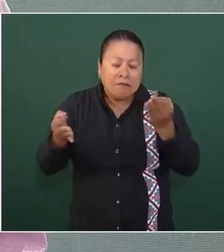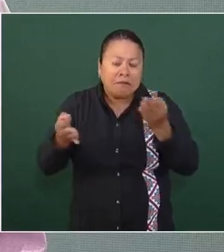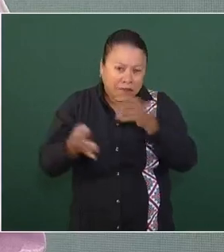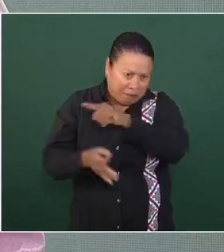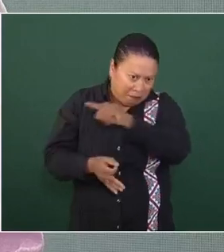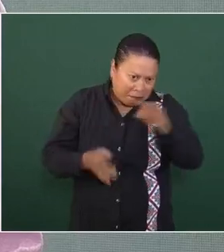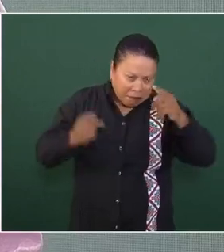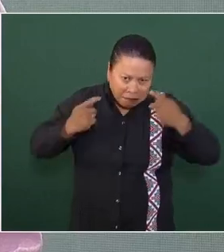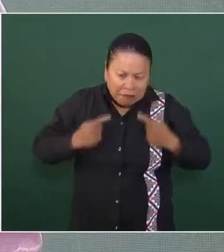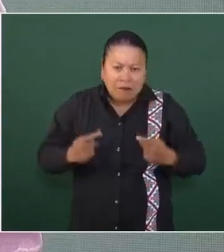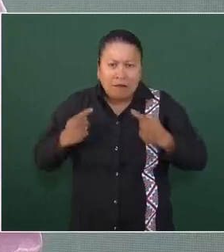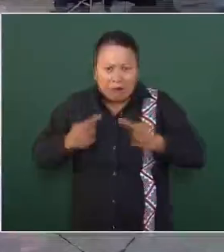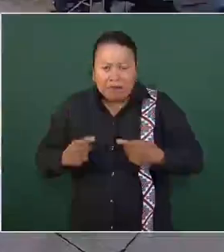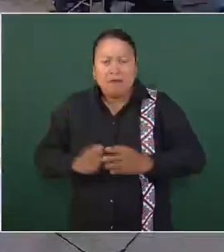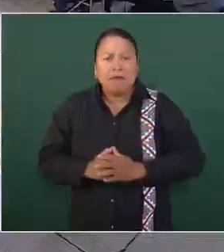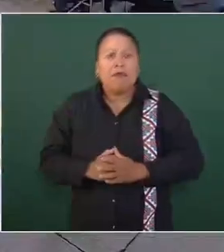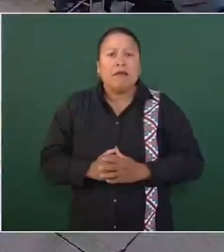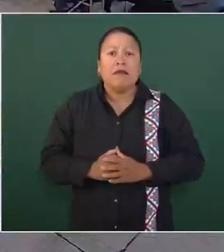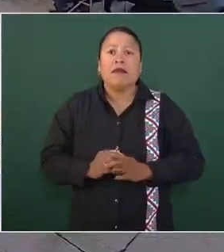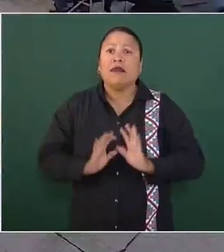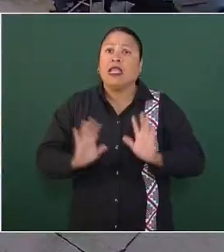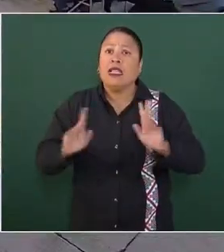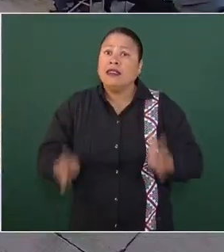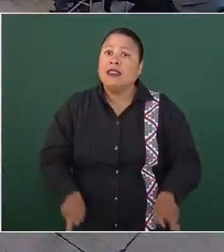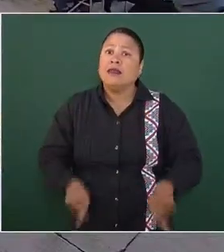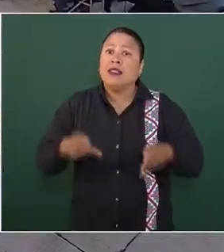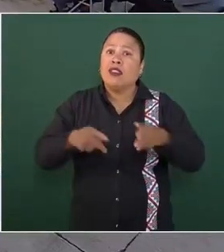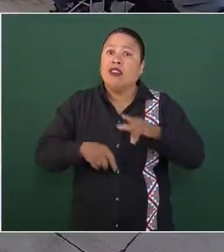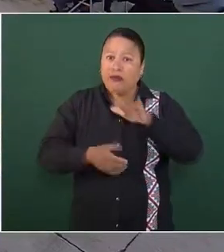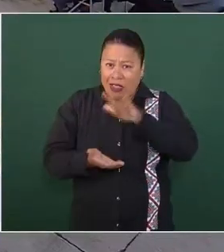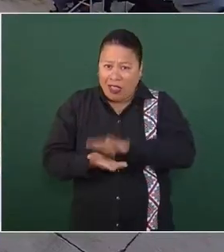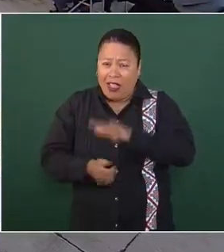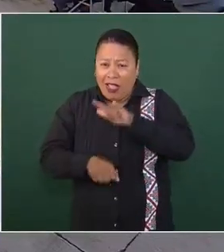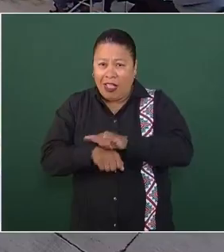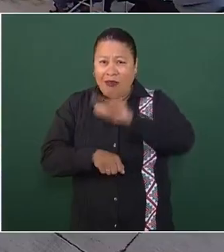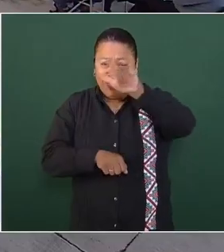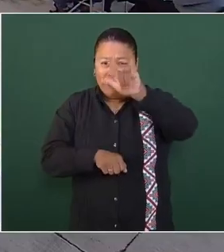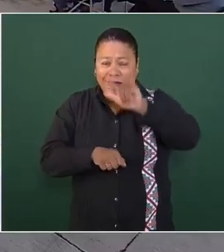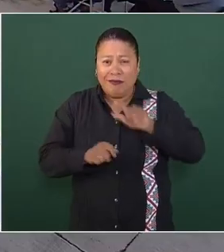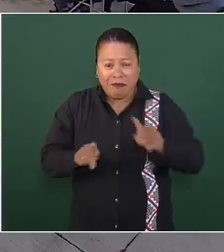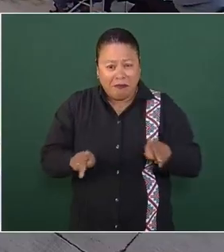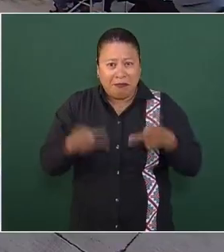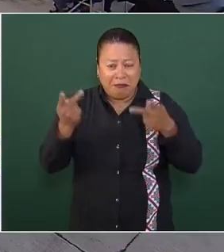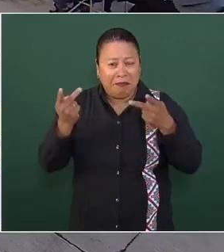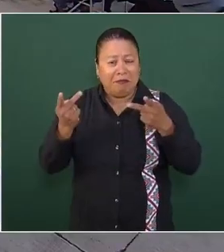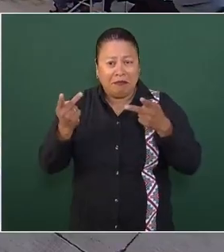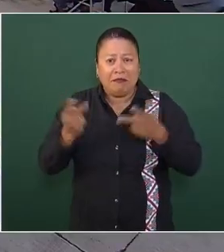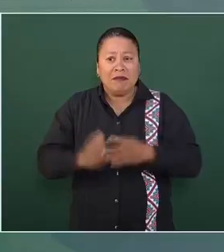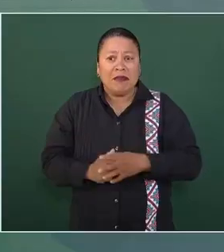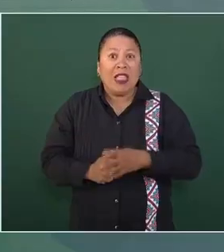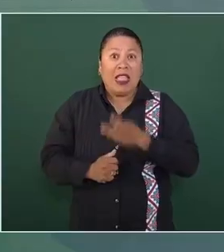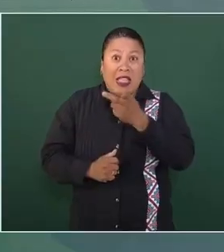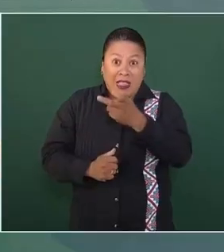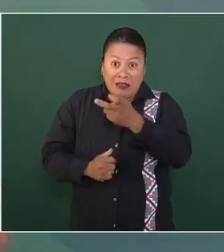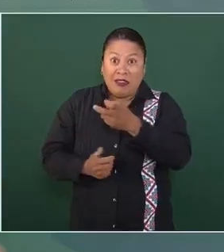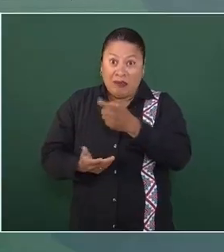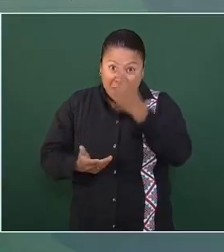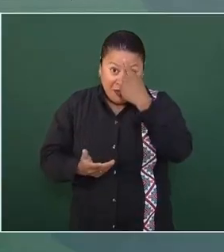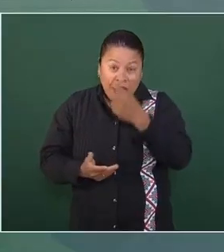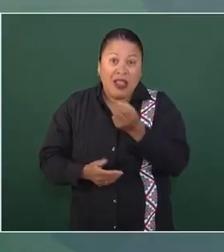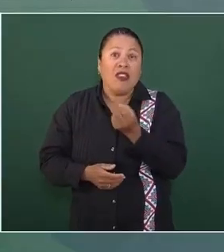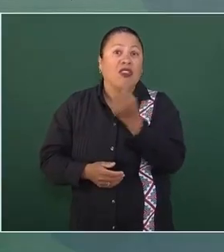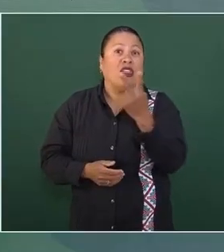gente que se vendió el avión presidencial y que nos alcanzó para dos